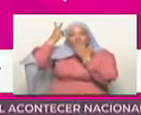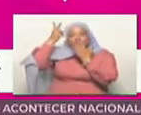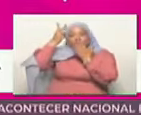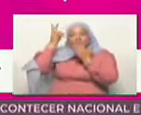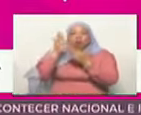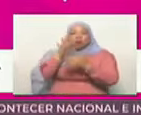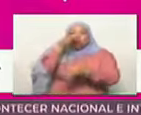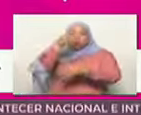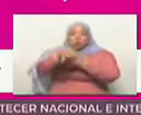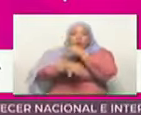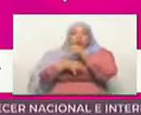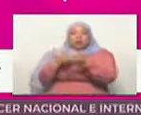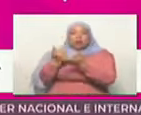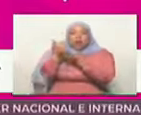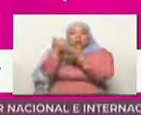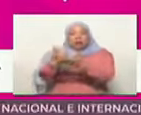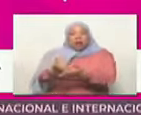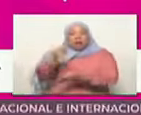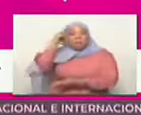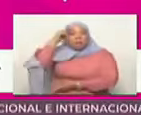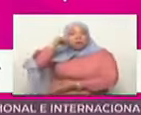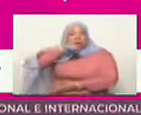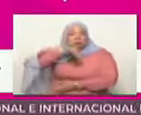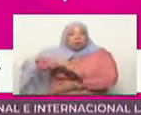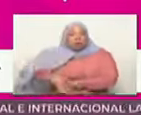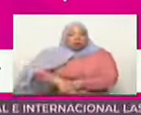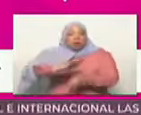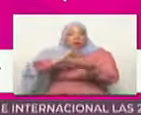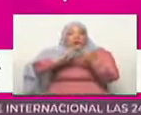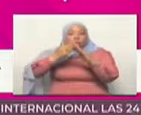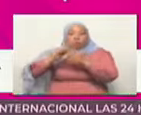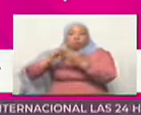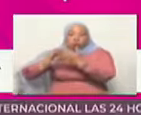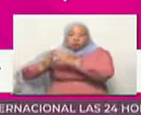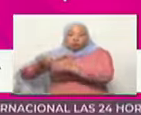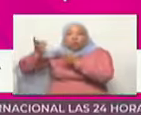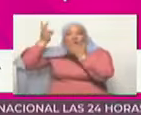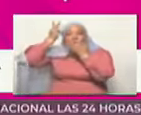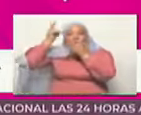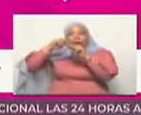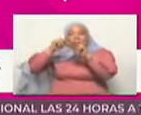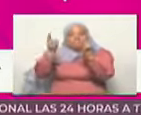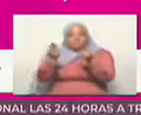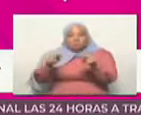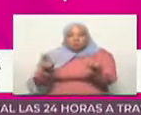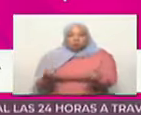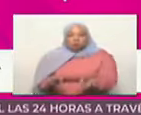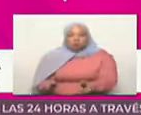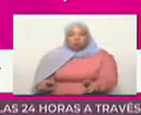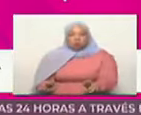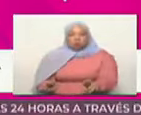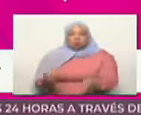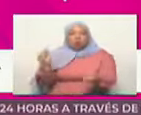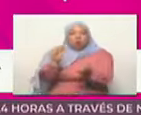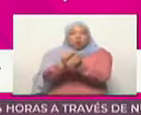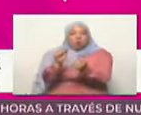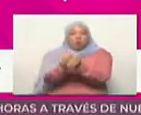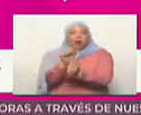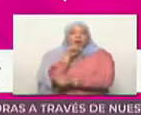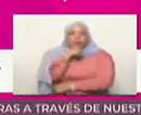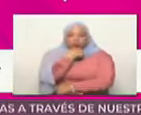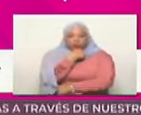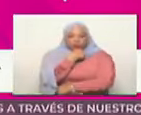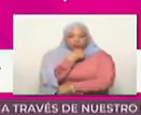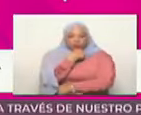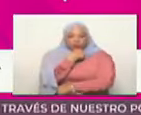buena contribución a la memoria histórica con la construcción de ese museo que usted hacía referencia, el Museo de la Abuela Cueca,